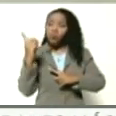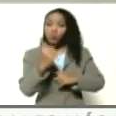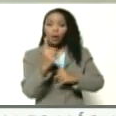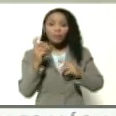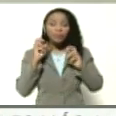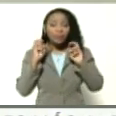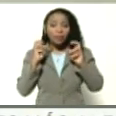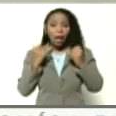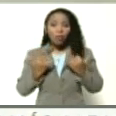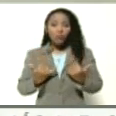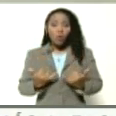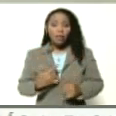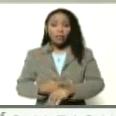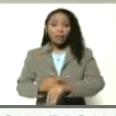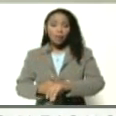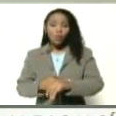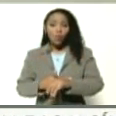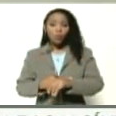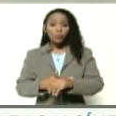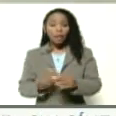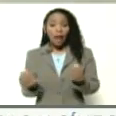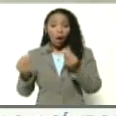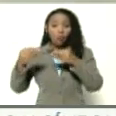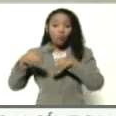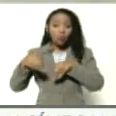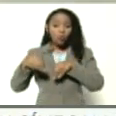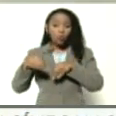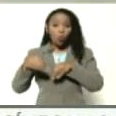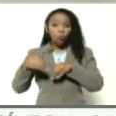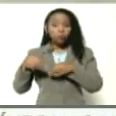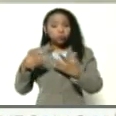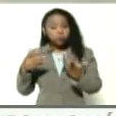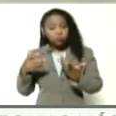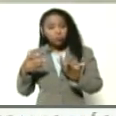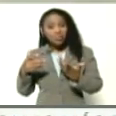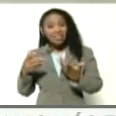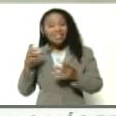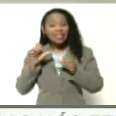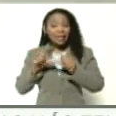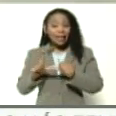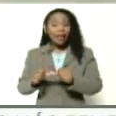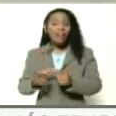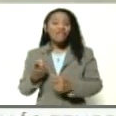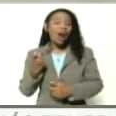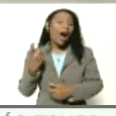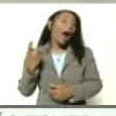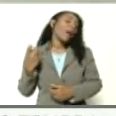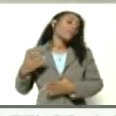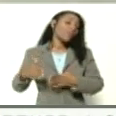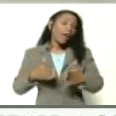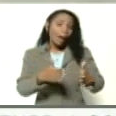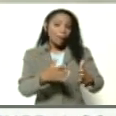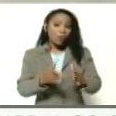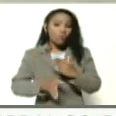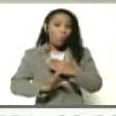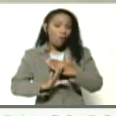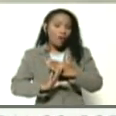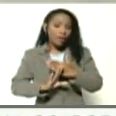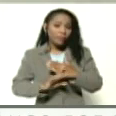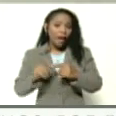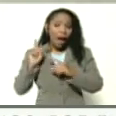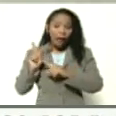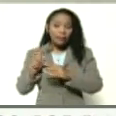actual era y del aparente acuerdo común, queda aún demasiado camino por recorrer. En esta